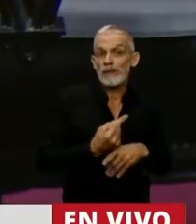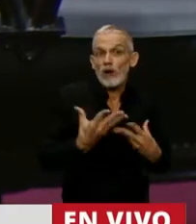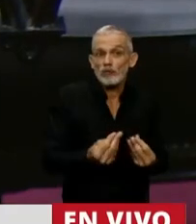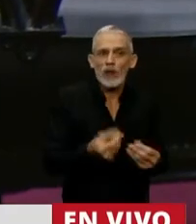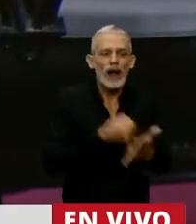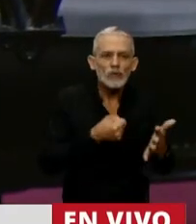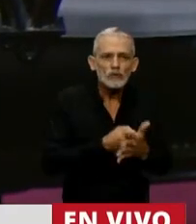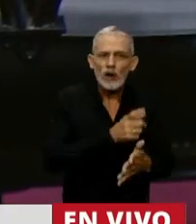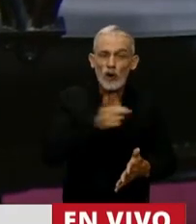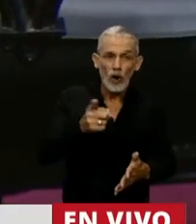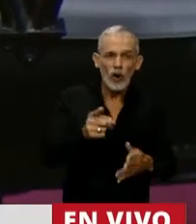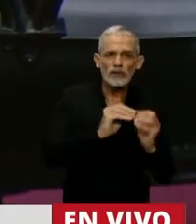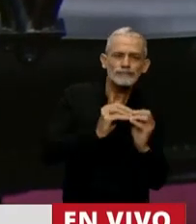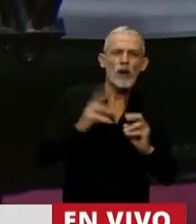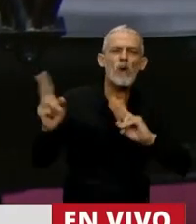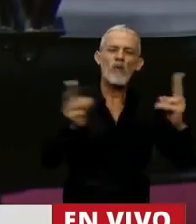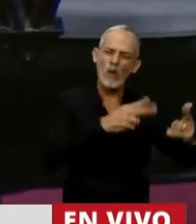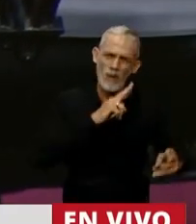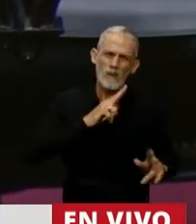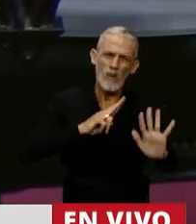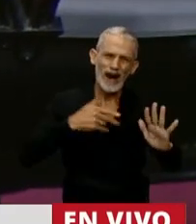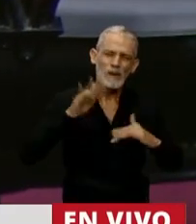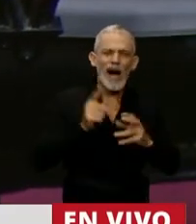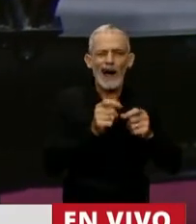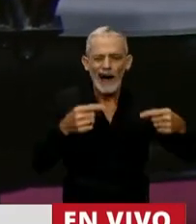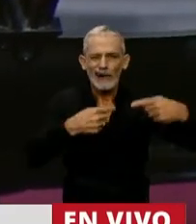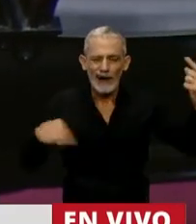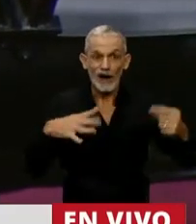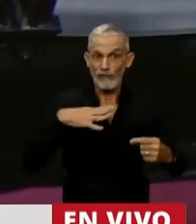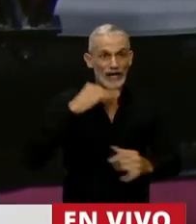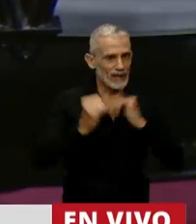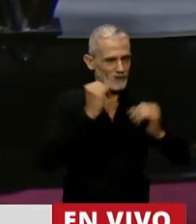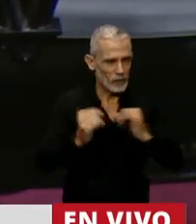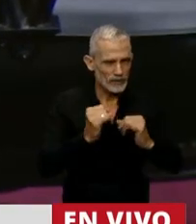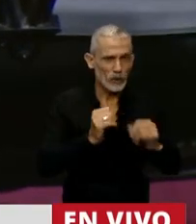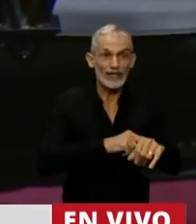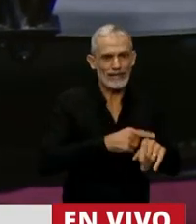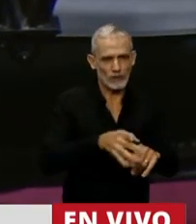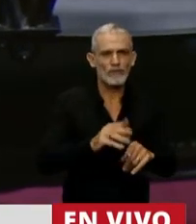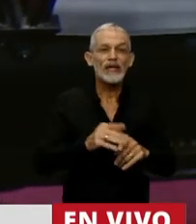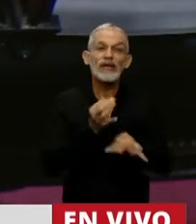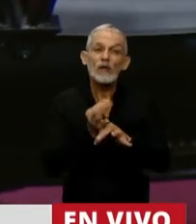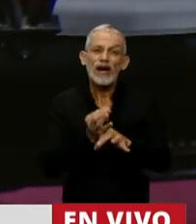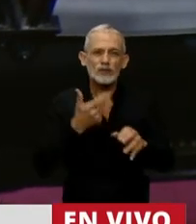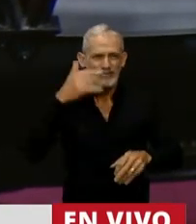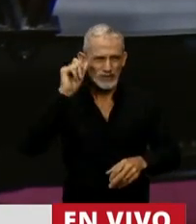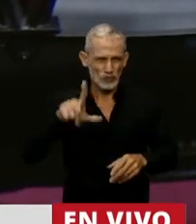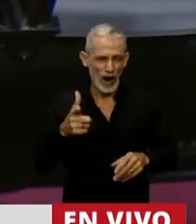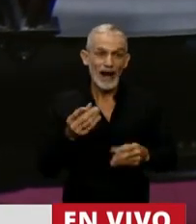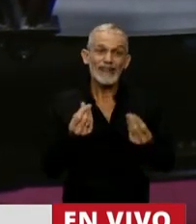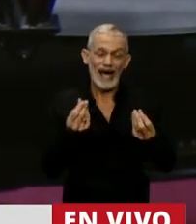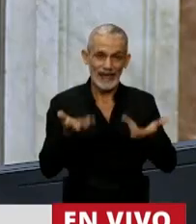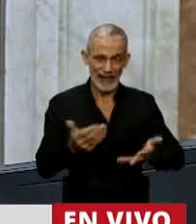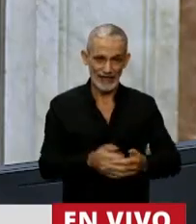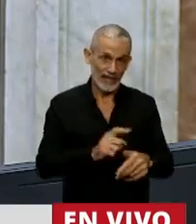luchar contra las principales causas de mortalidad en las mujeres, contra la falta de información y de educación sexual de